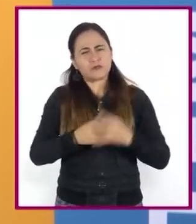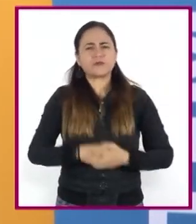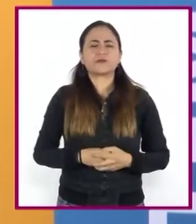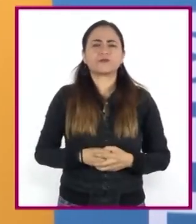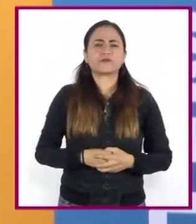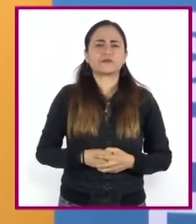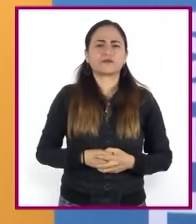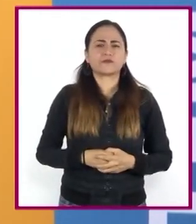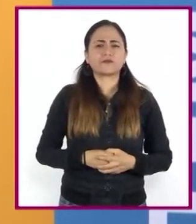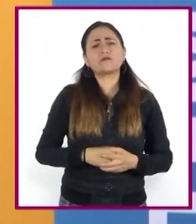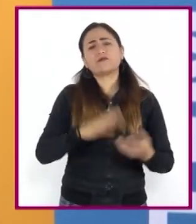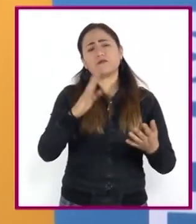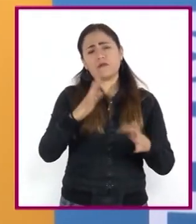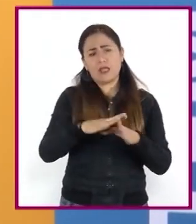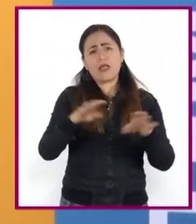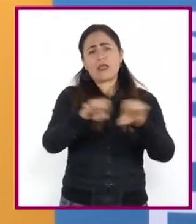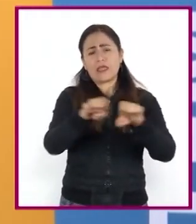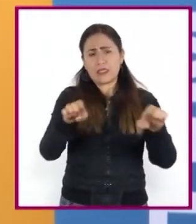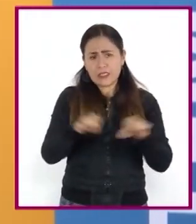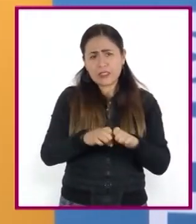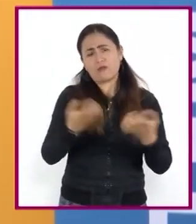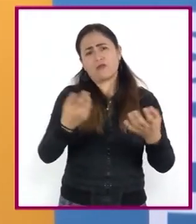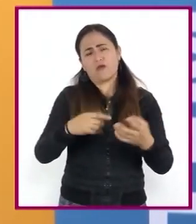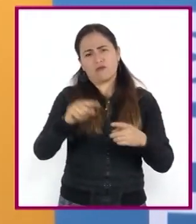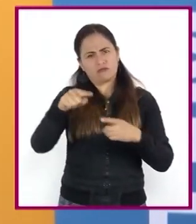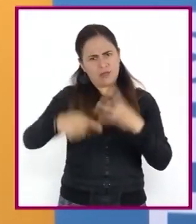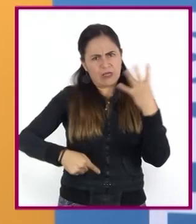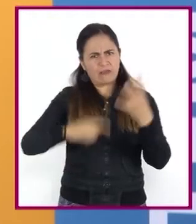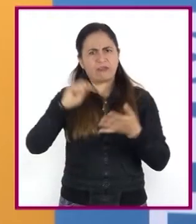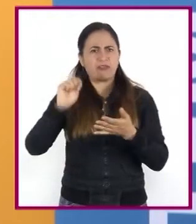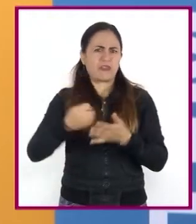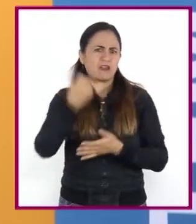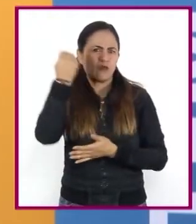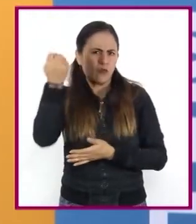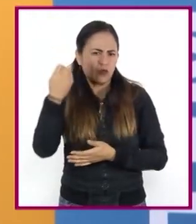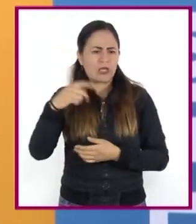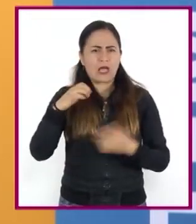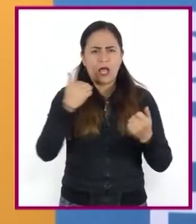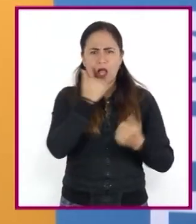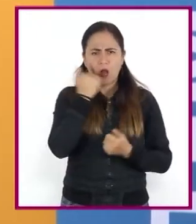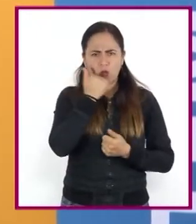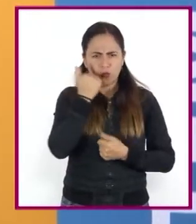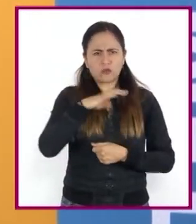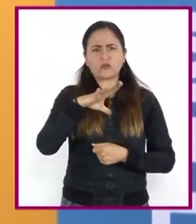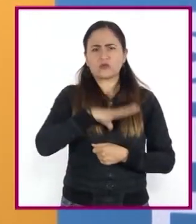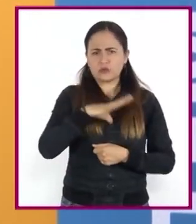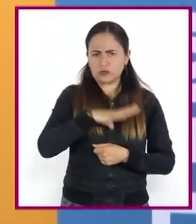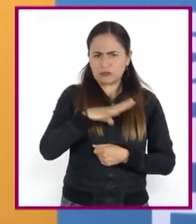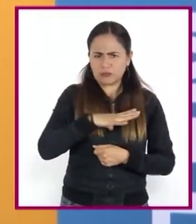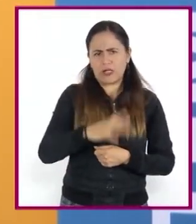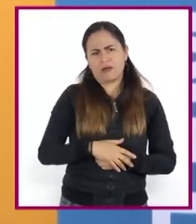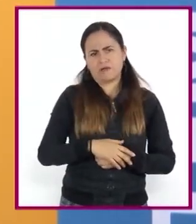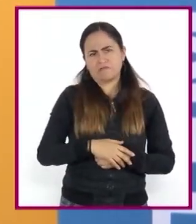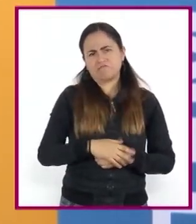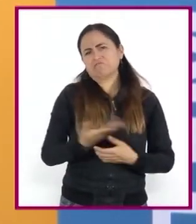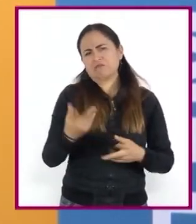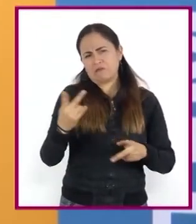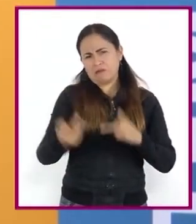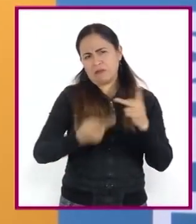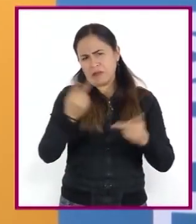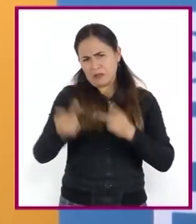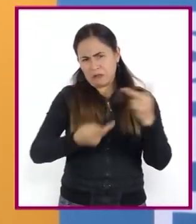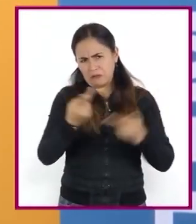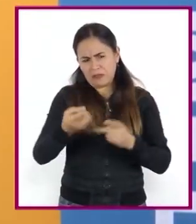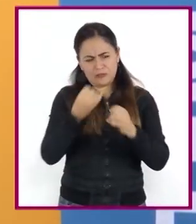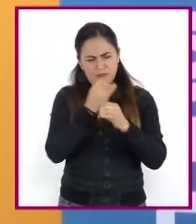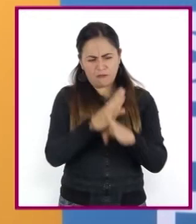recursos y medios tecnológicos con los que las y los estudiantes cuentan, ¿qué preguntas son necesarias para recolectar la